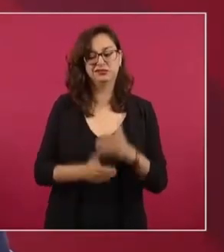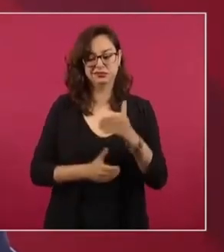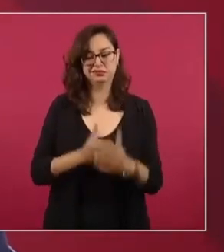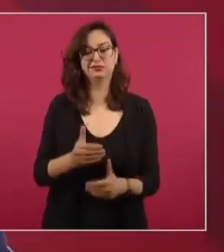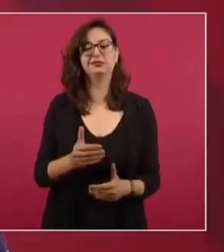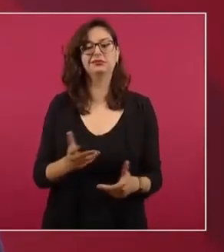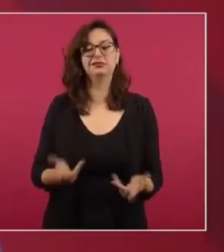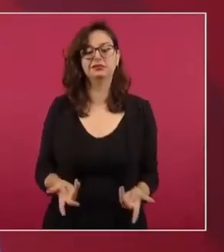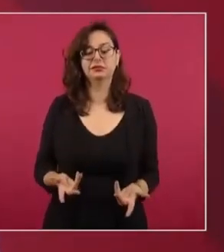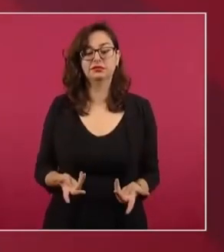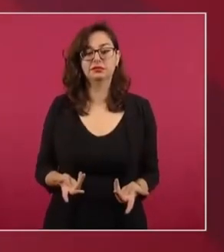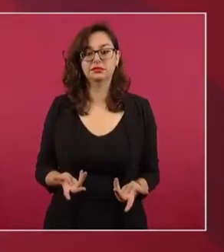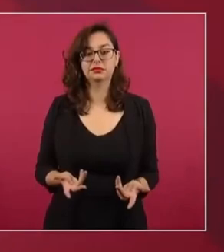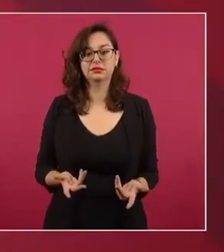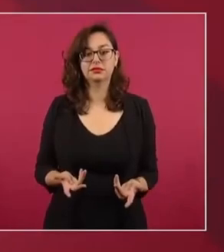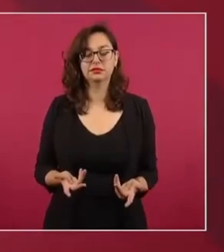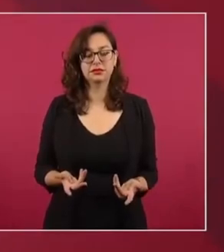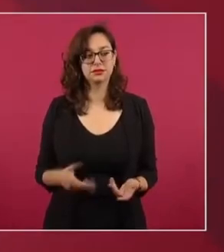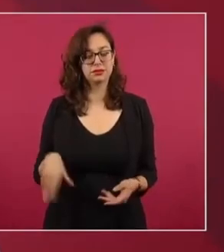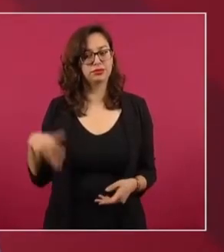Si nos salvamos